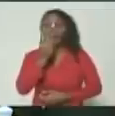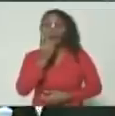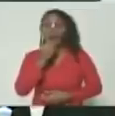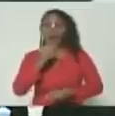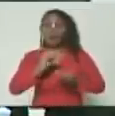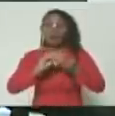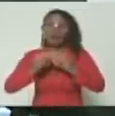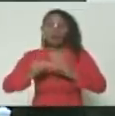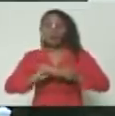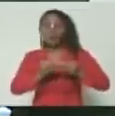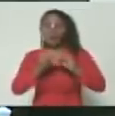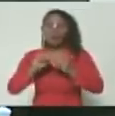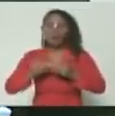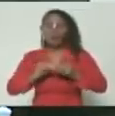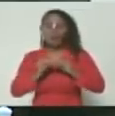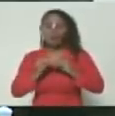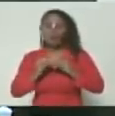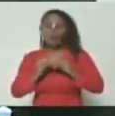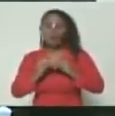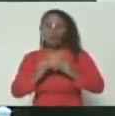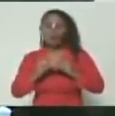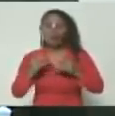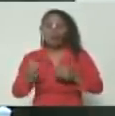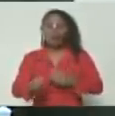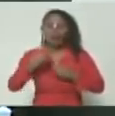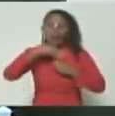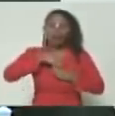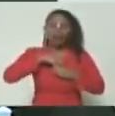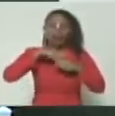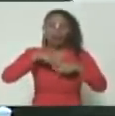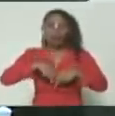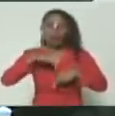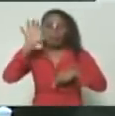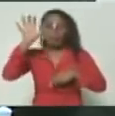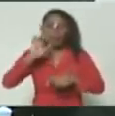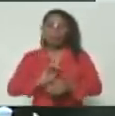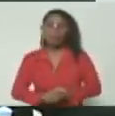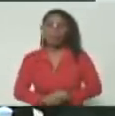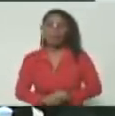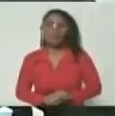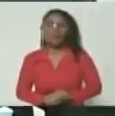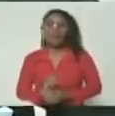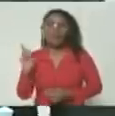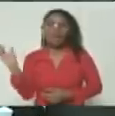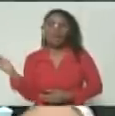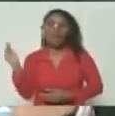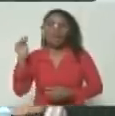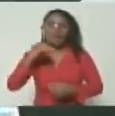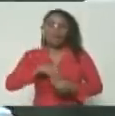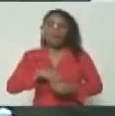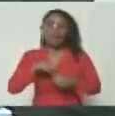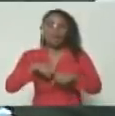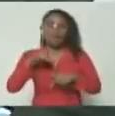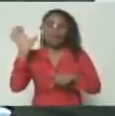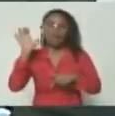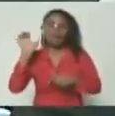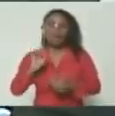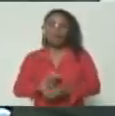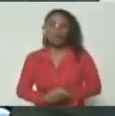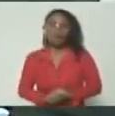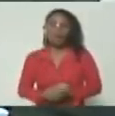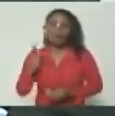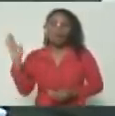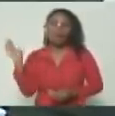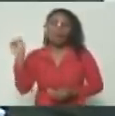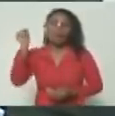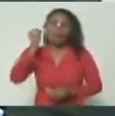produce seguramente en el interior del país. Y hay que traerla a Caracas, presidente, y hay que